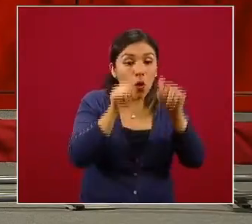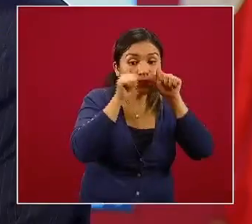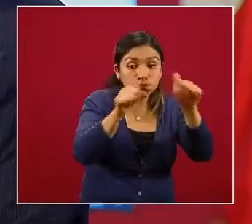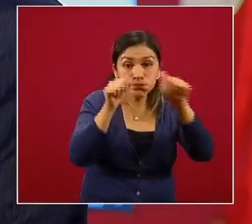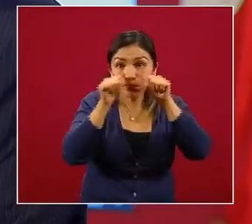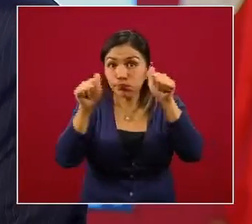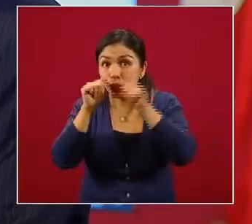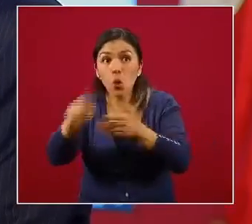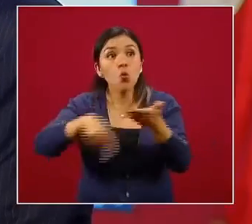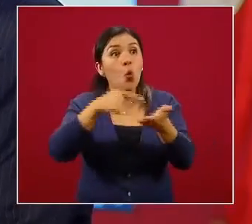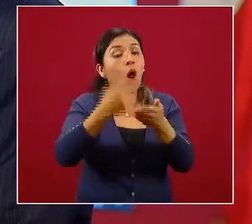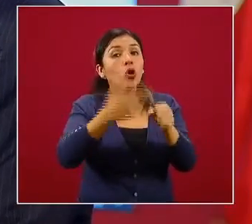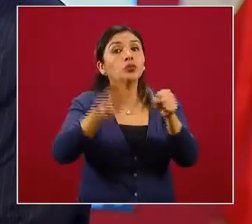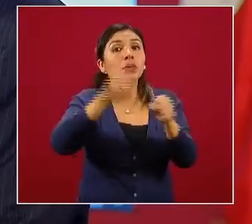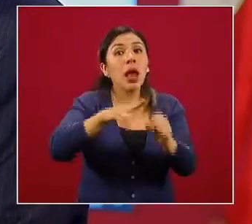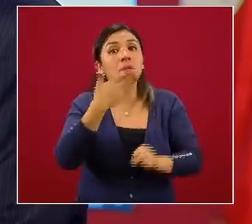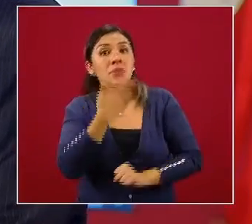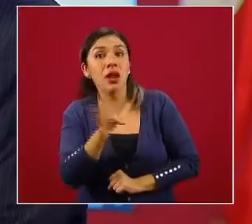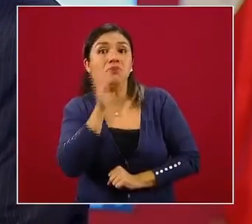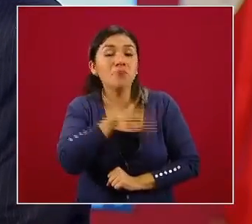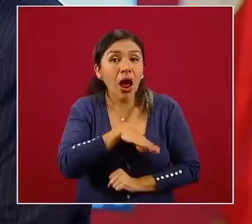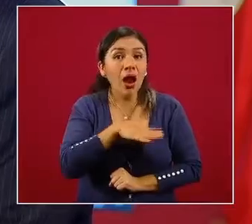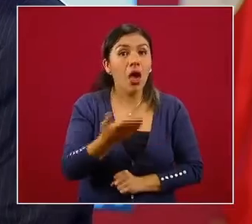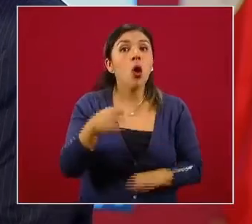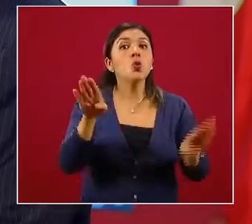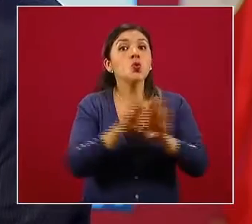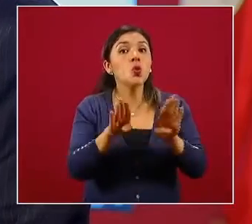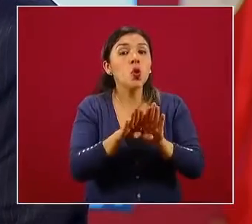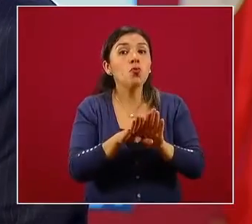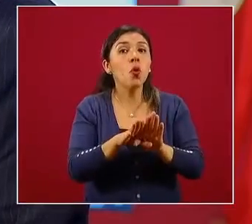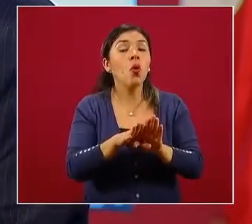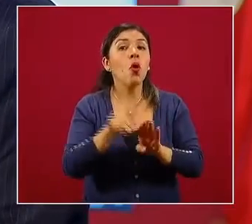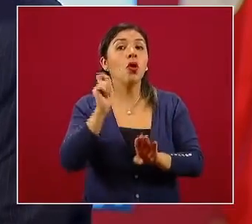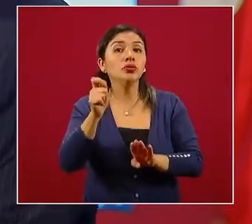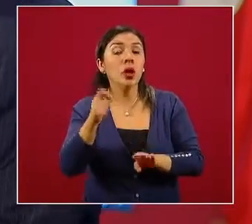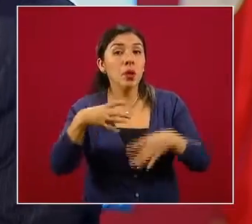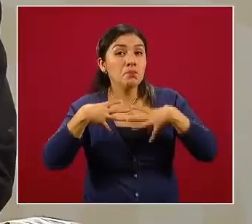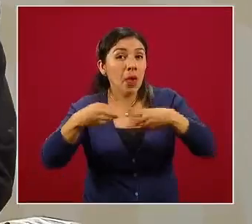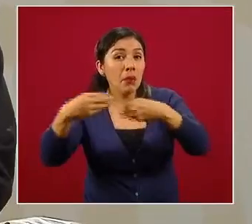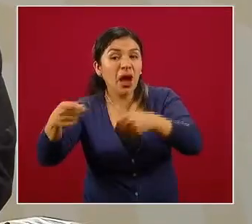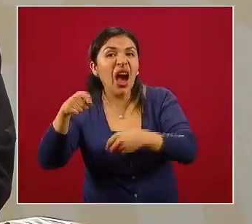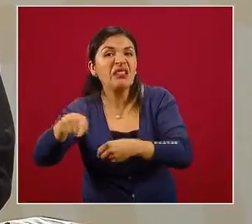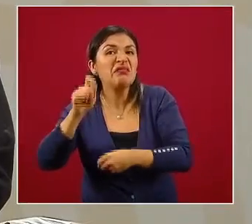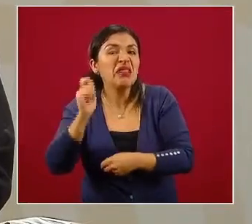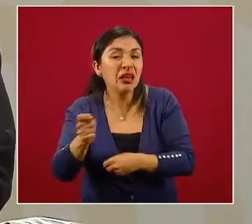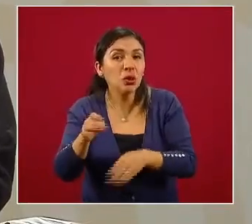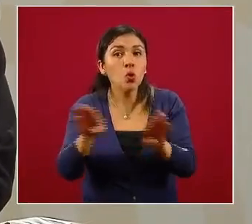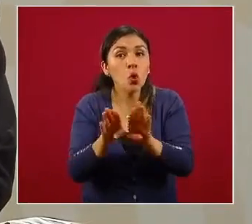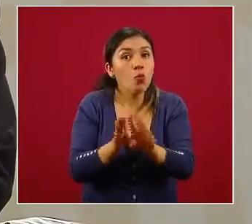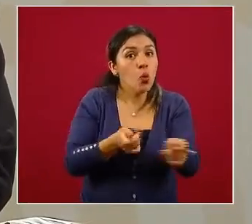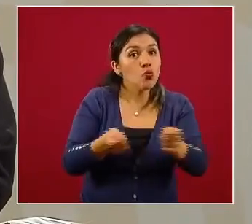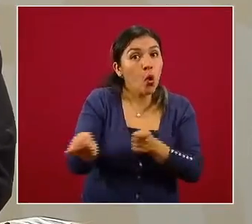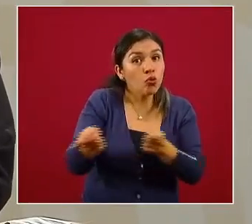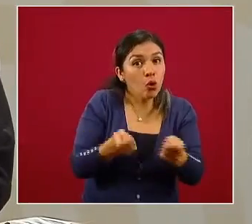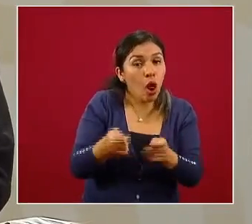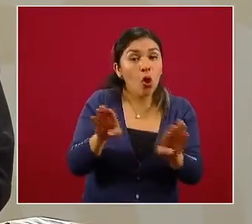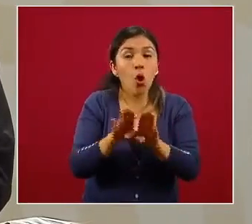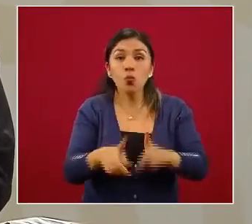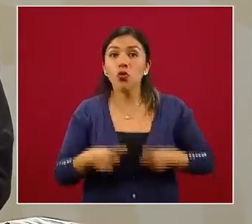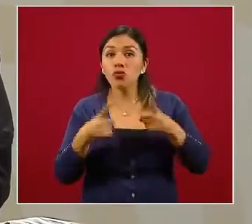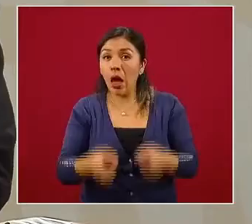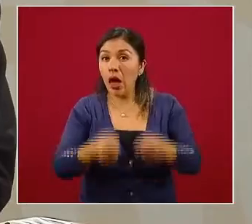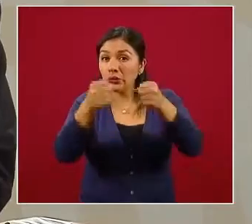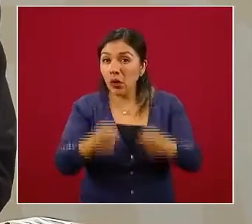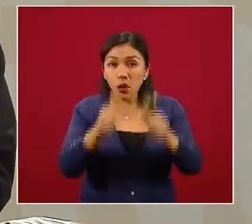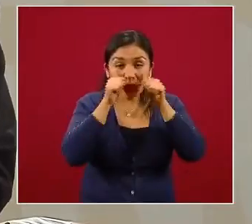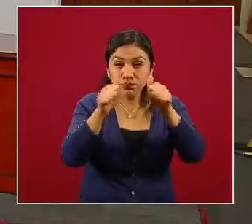atiende clínicamente, precisamente, cómo se atiende desde el punto de vista epidemiológico, cómo se hace el control, cómo se garantiza la